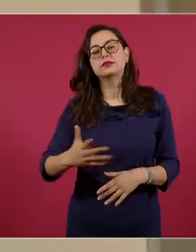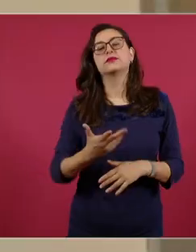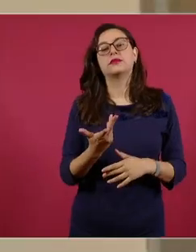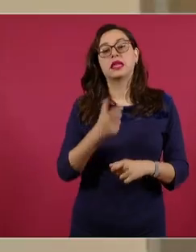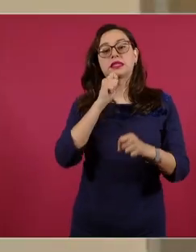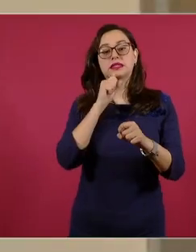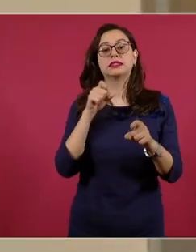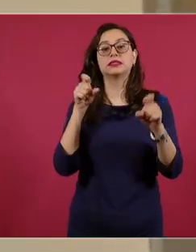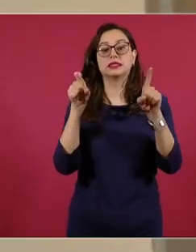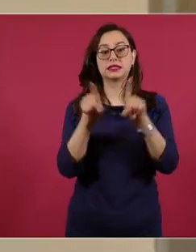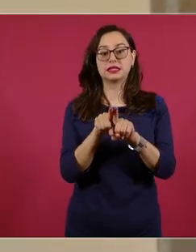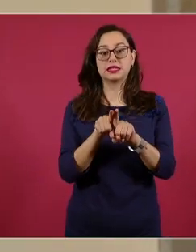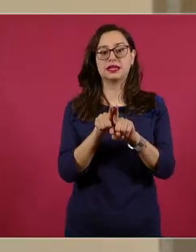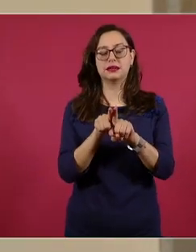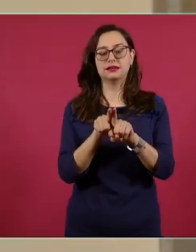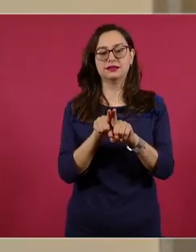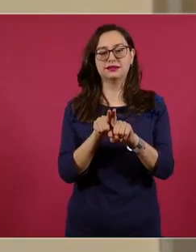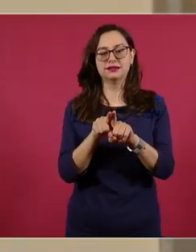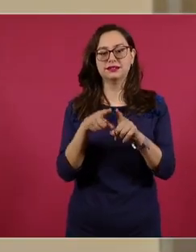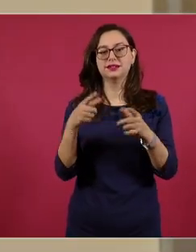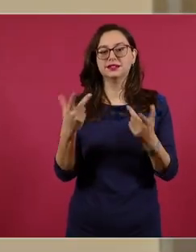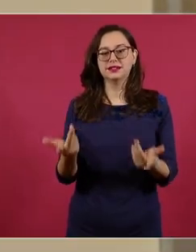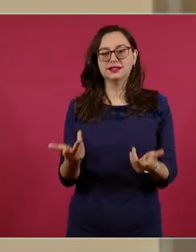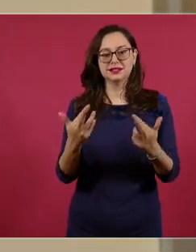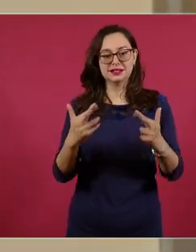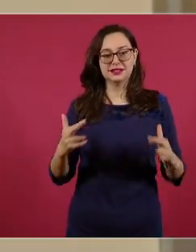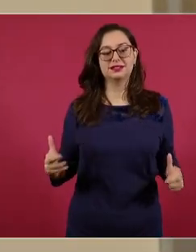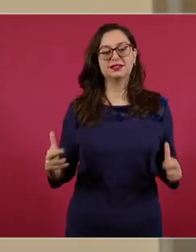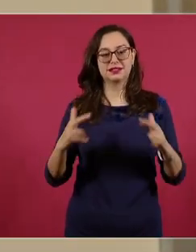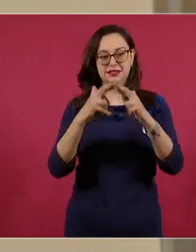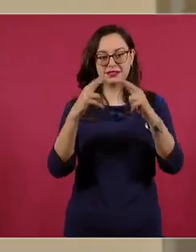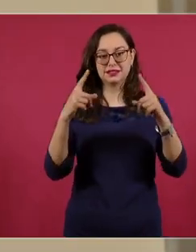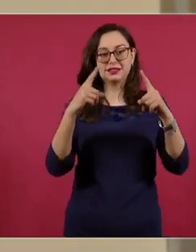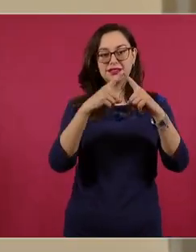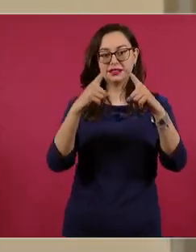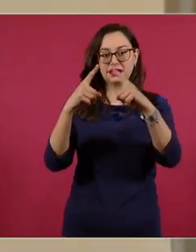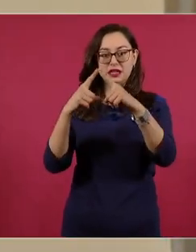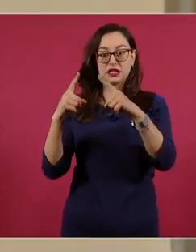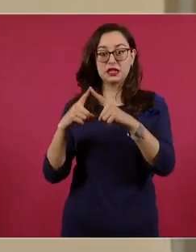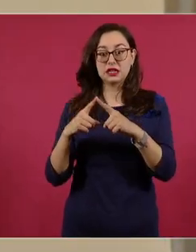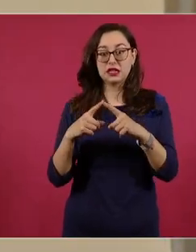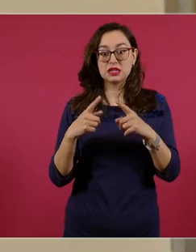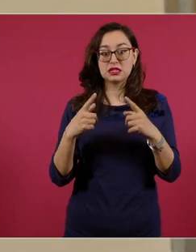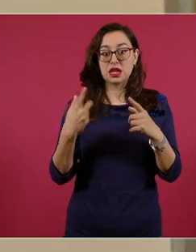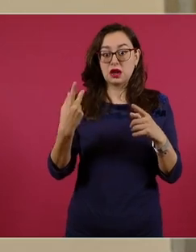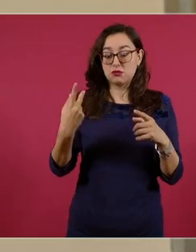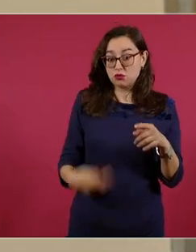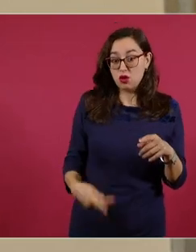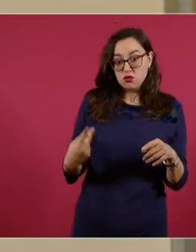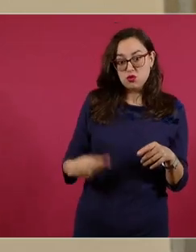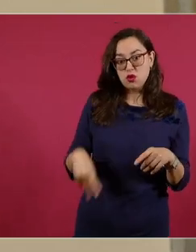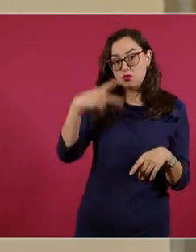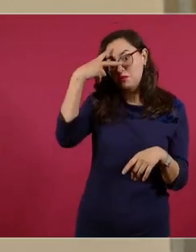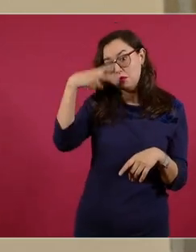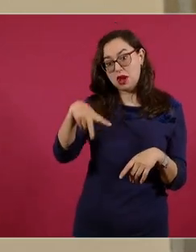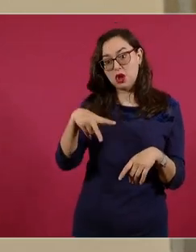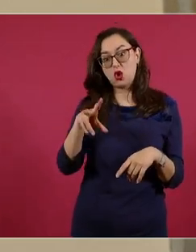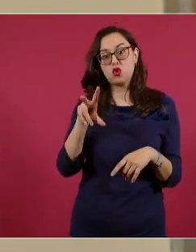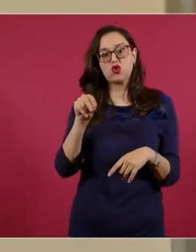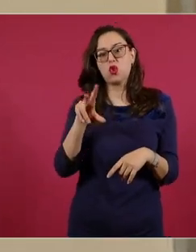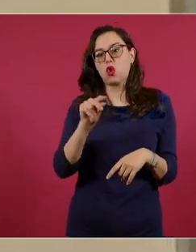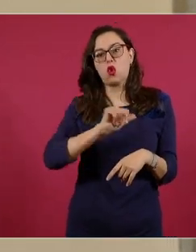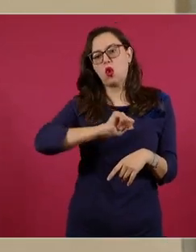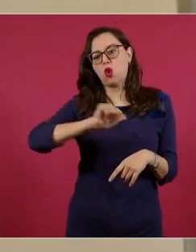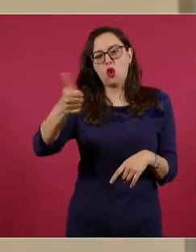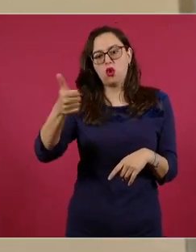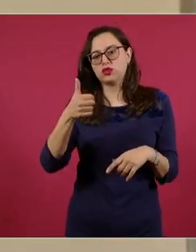construcciones con uso religioso, no son construcciones patrimoniales ni mucho menos, sino de distintas